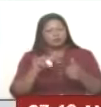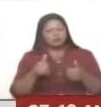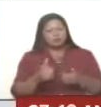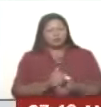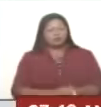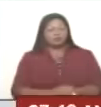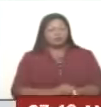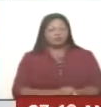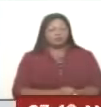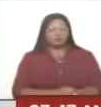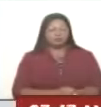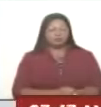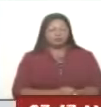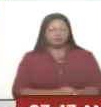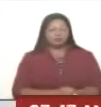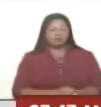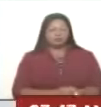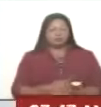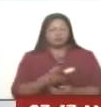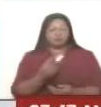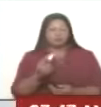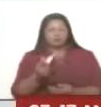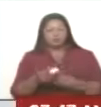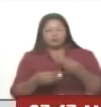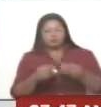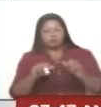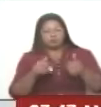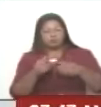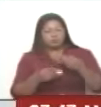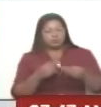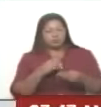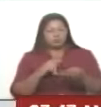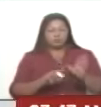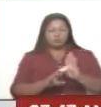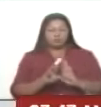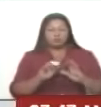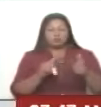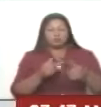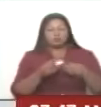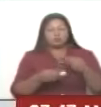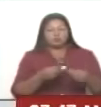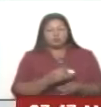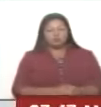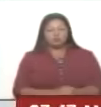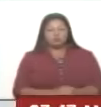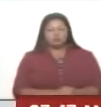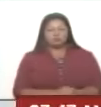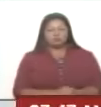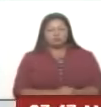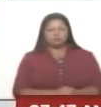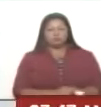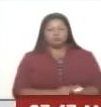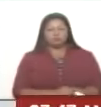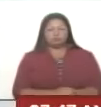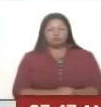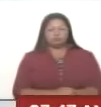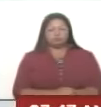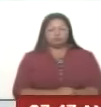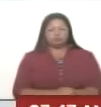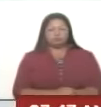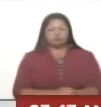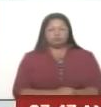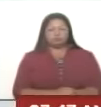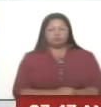lo deseamos nosotros, pero comenzó a incrementarse el ingreso, el salario, más las